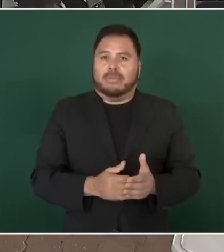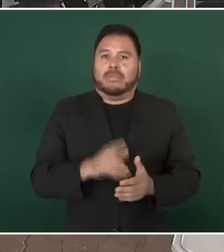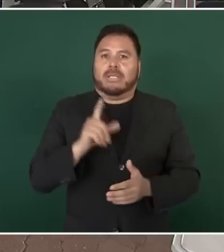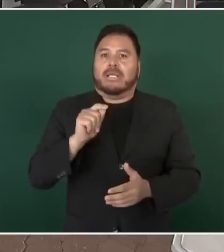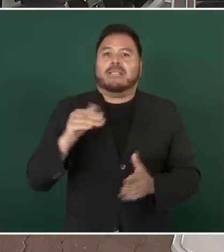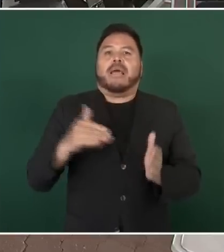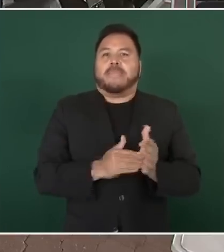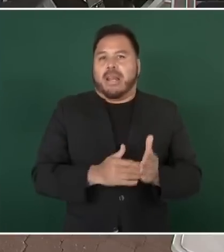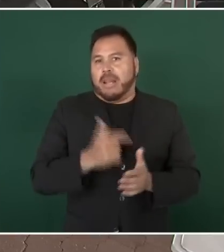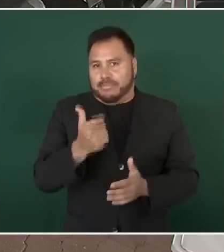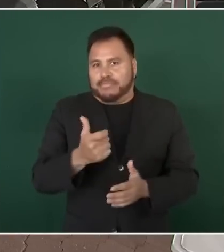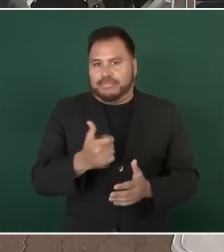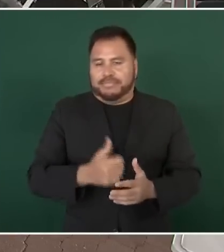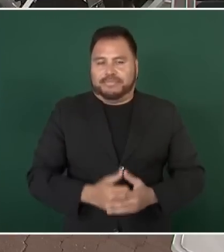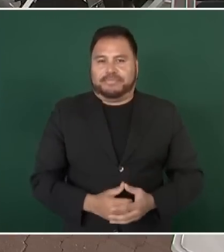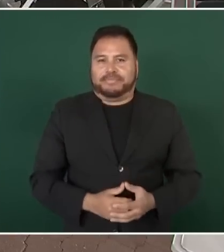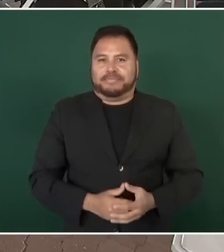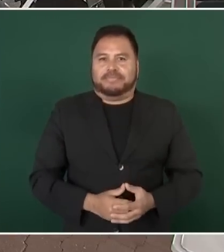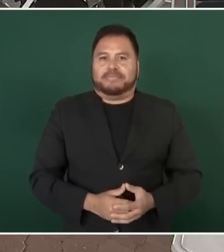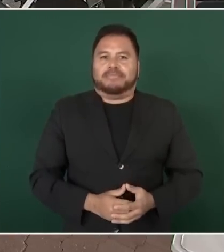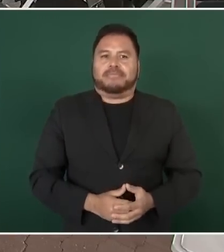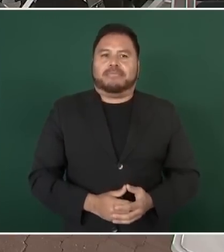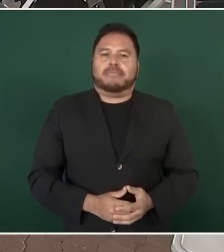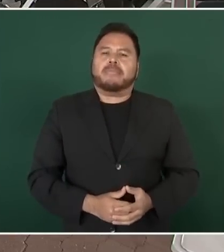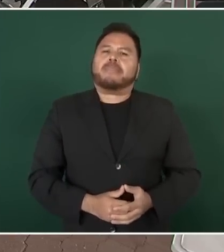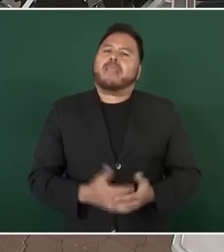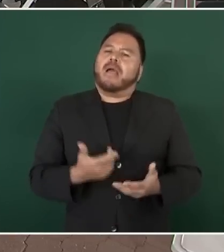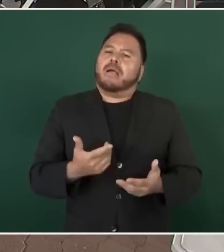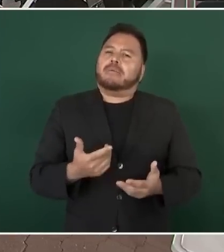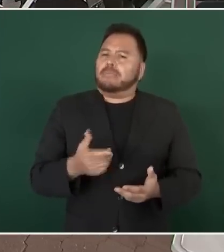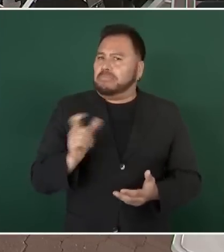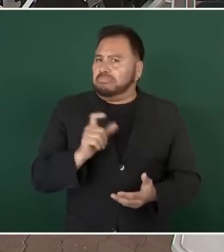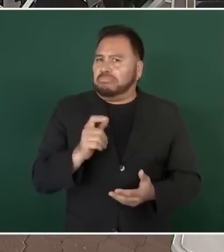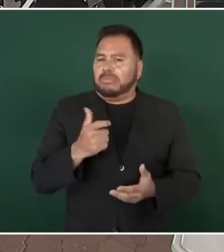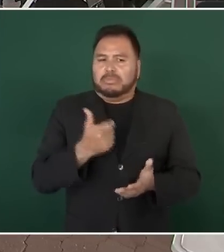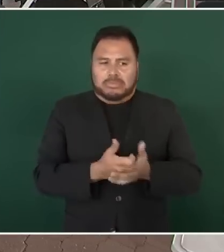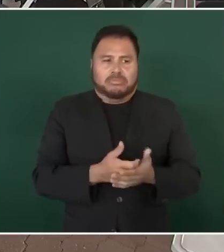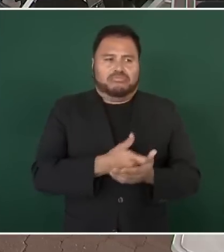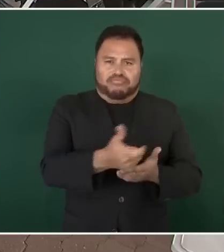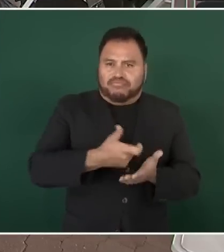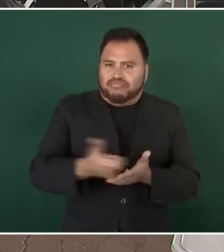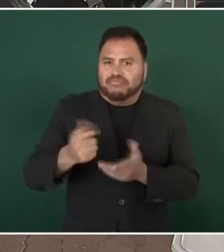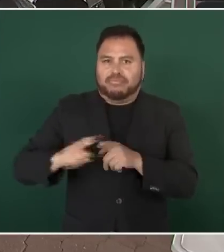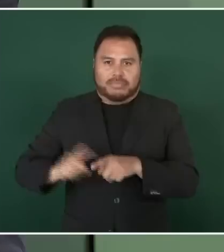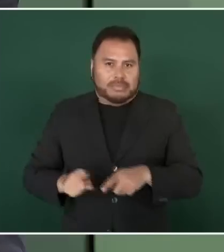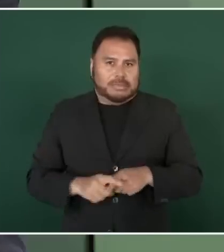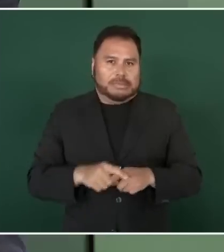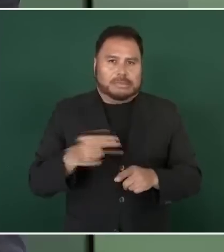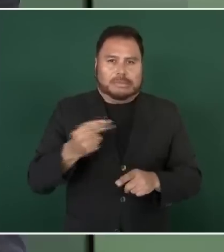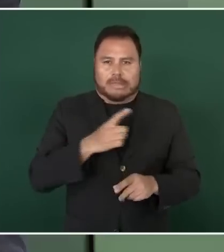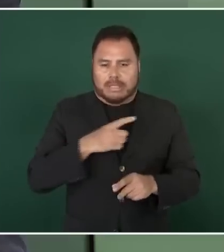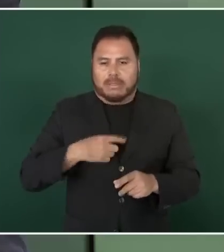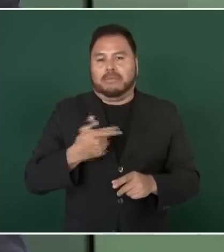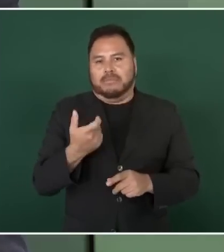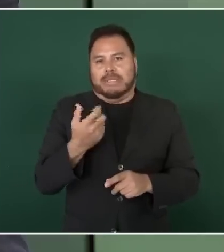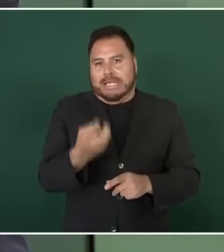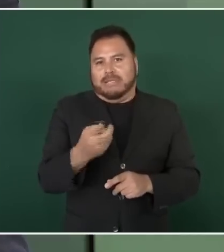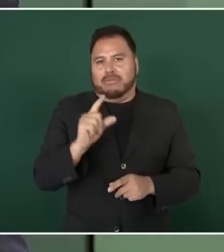63.070.000 pesos, una vez cubiertos los gastos extraordinarios.